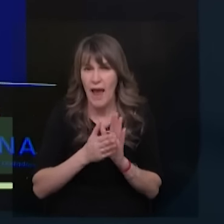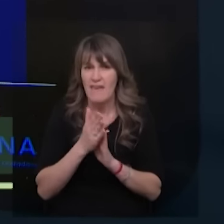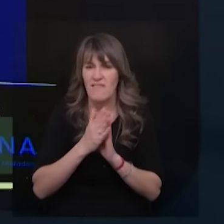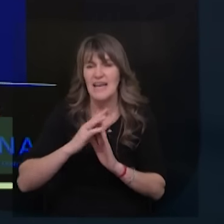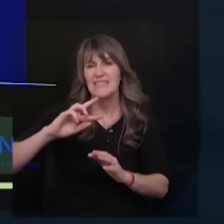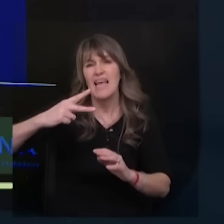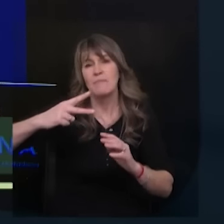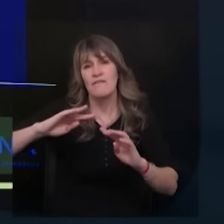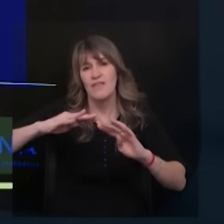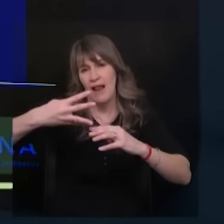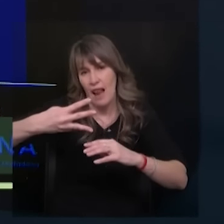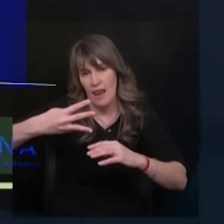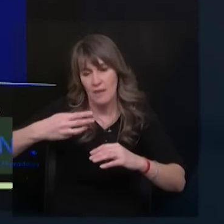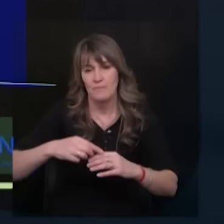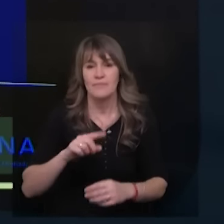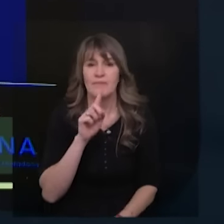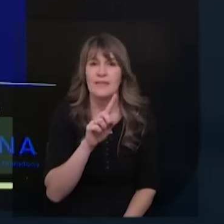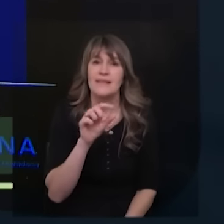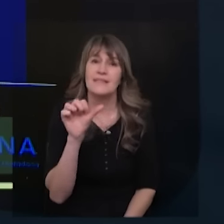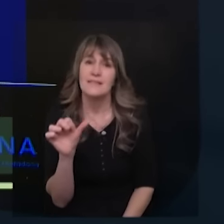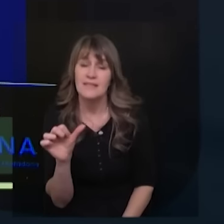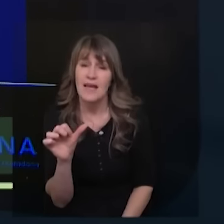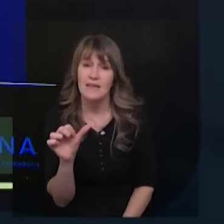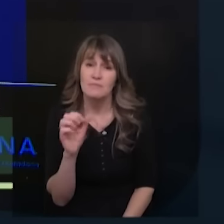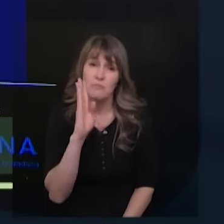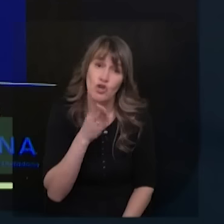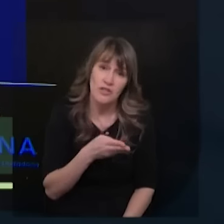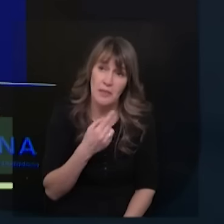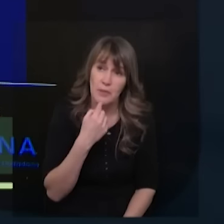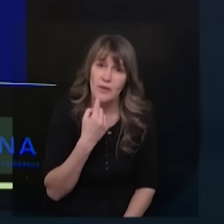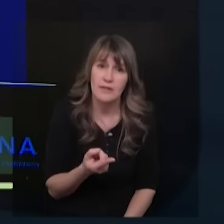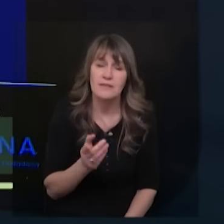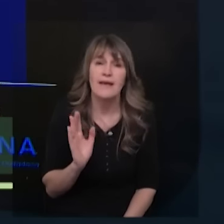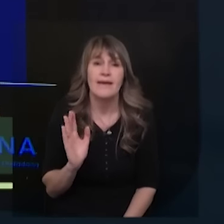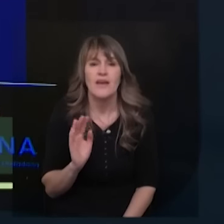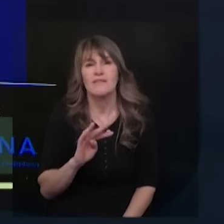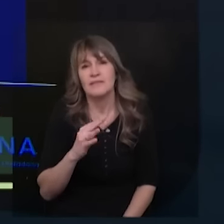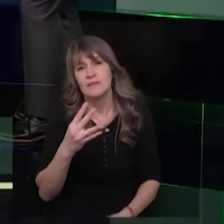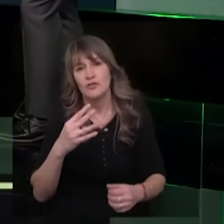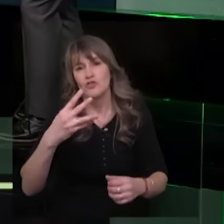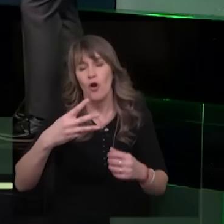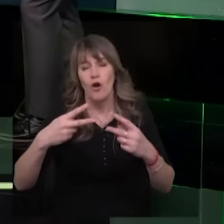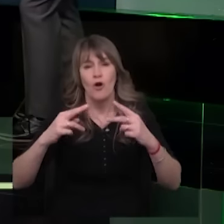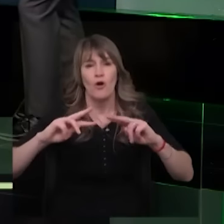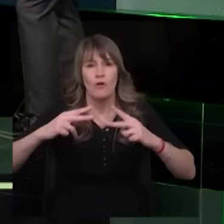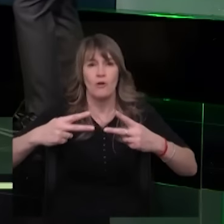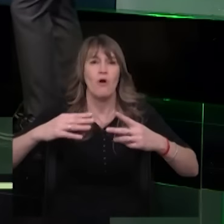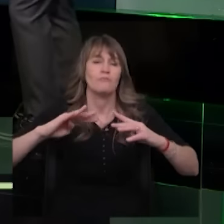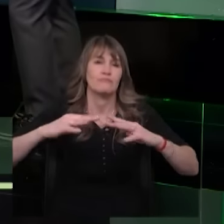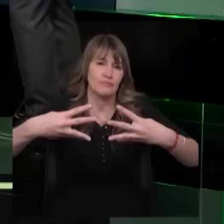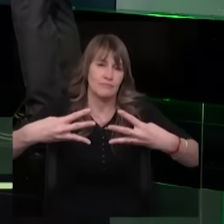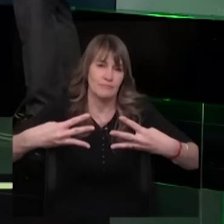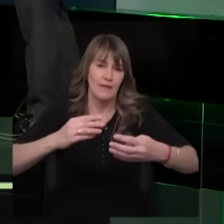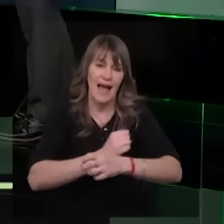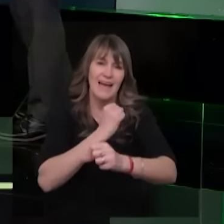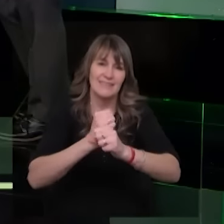semifinal y un 16 este que visualiza a la selección en cuartos de final tenemos ahí un 3% que